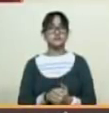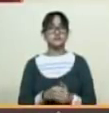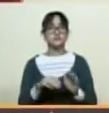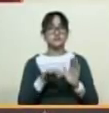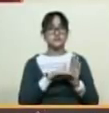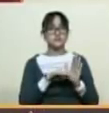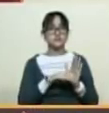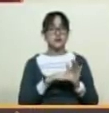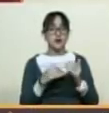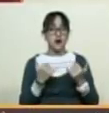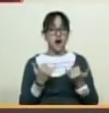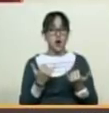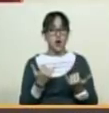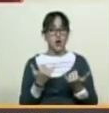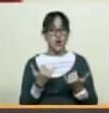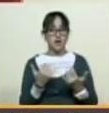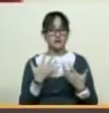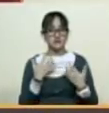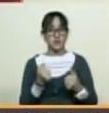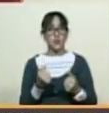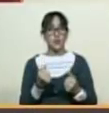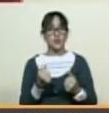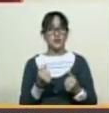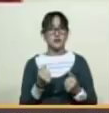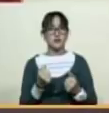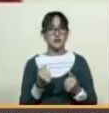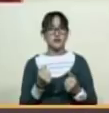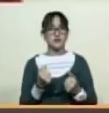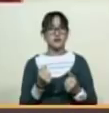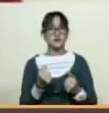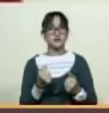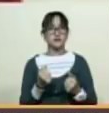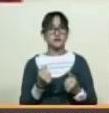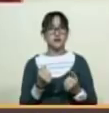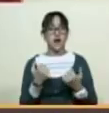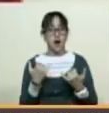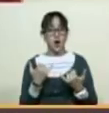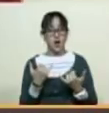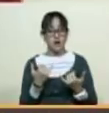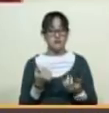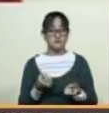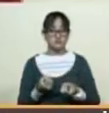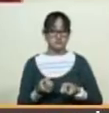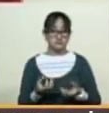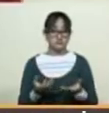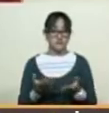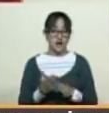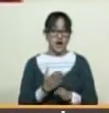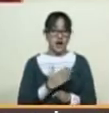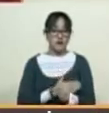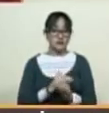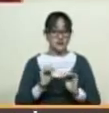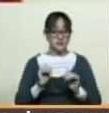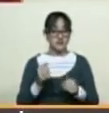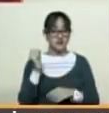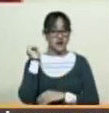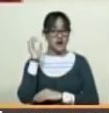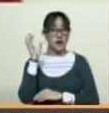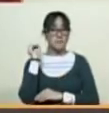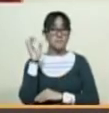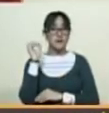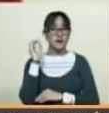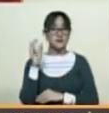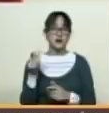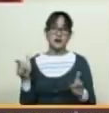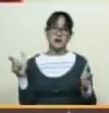establecimos que vamos a hacer un protocolo de seguridad para los candidatos y vamos a propiciar antes del inicio de la campaña